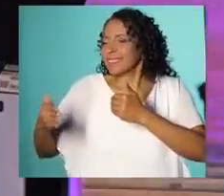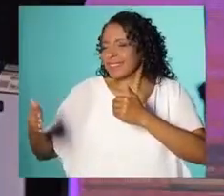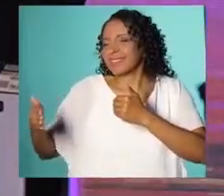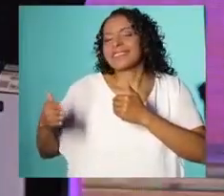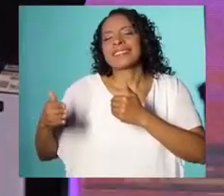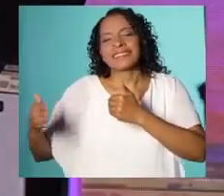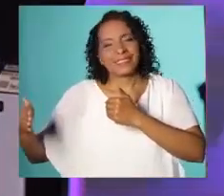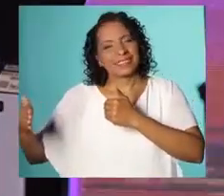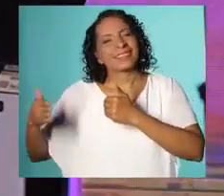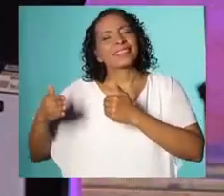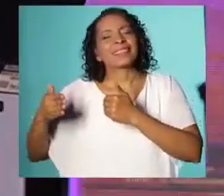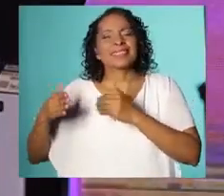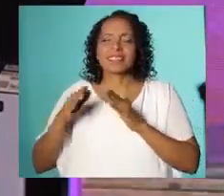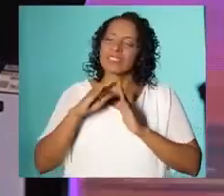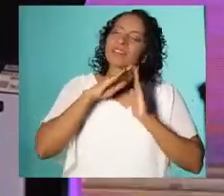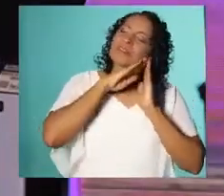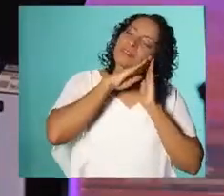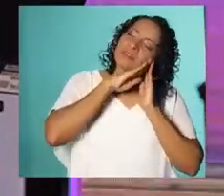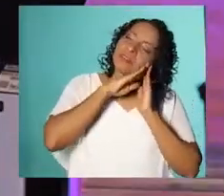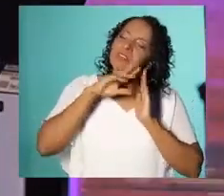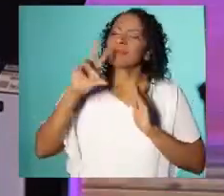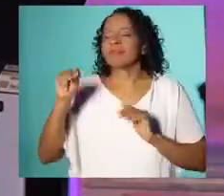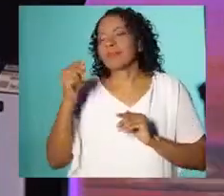No me conformo con verte.